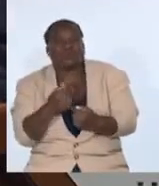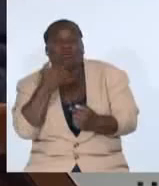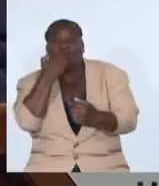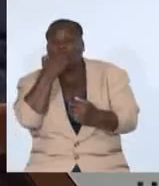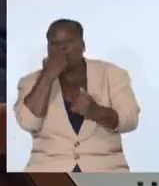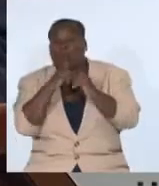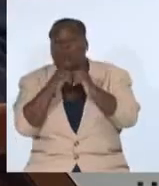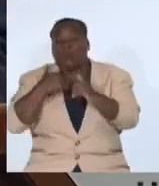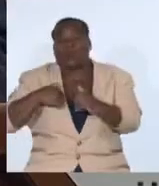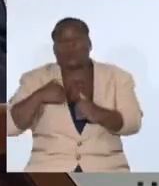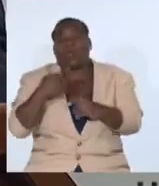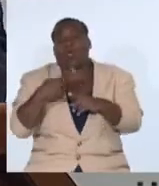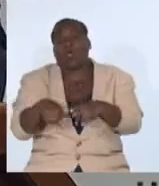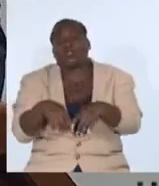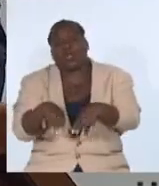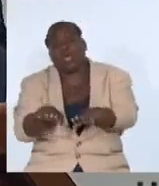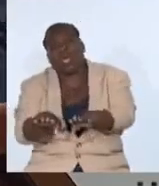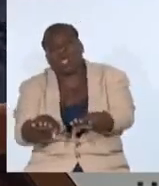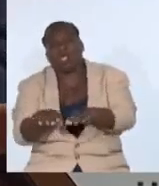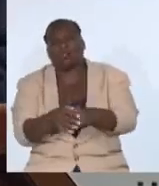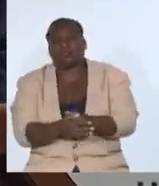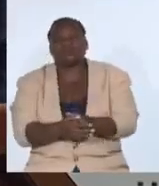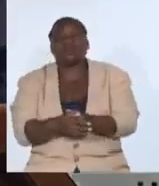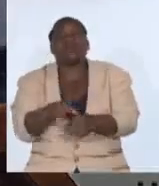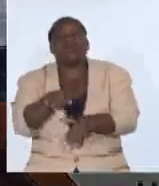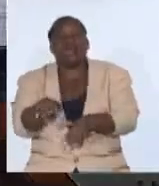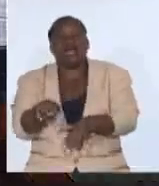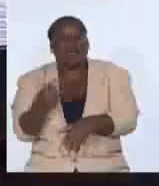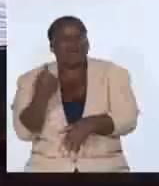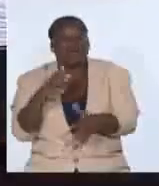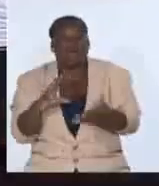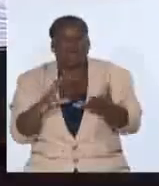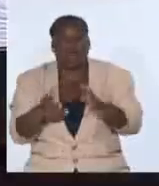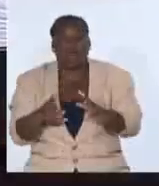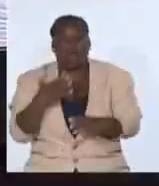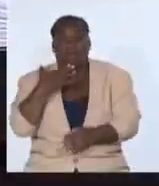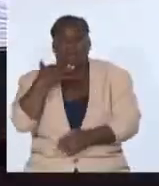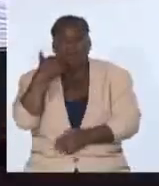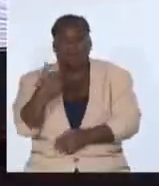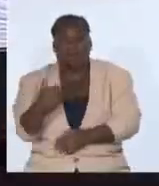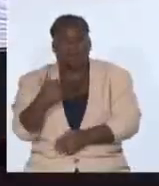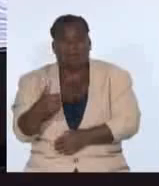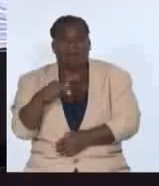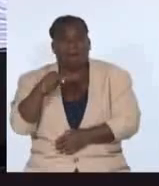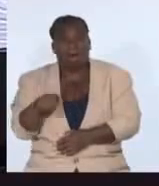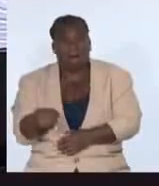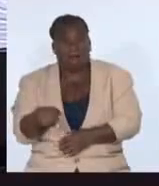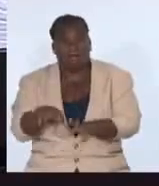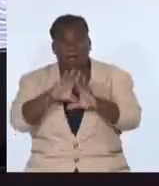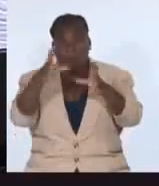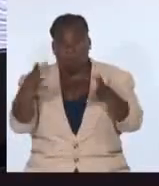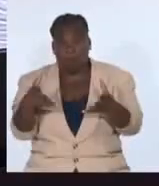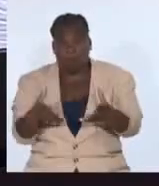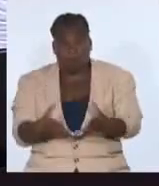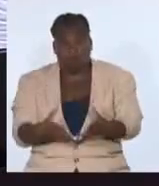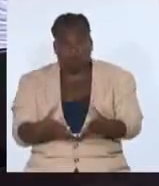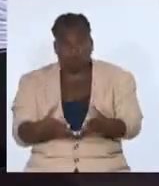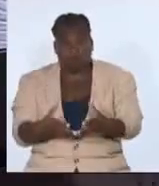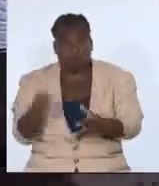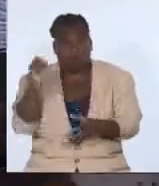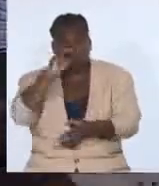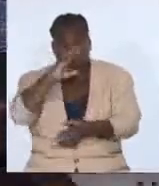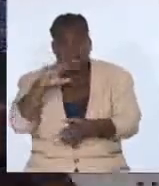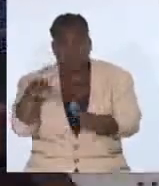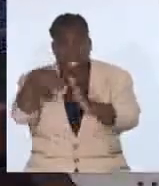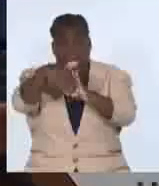sus servidores el único camino válido para que esta nave mundo no termine como el Titanic